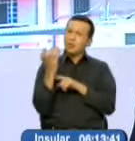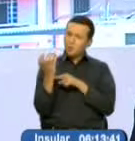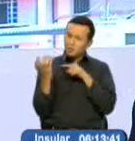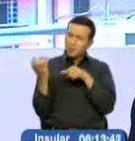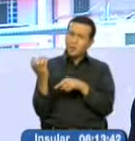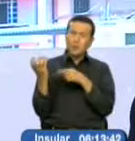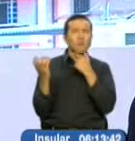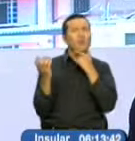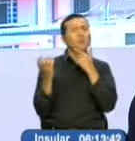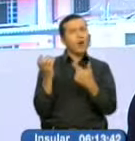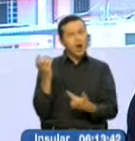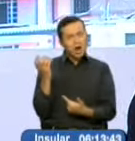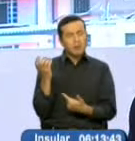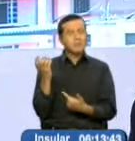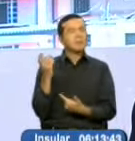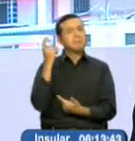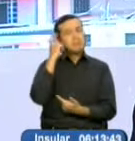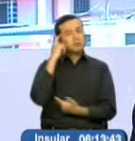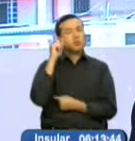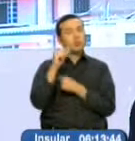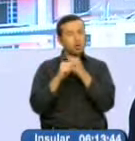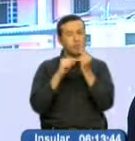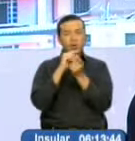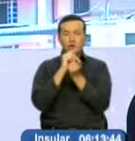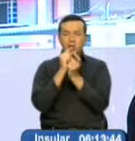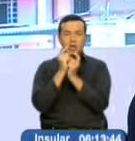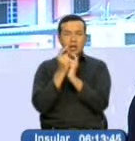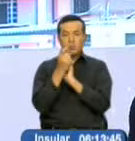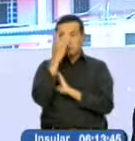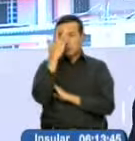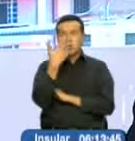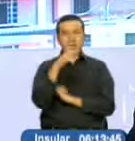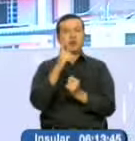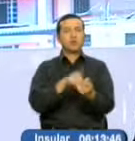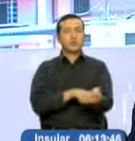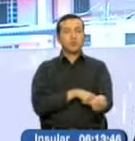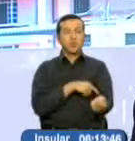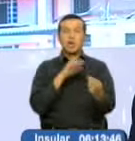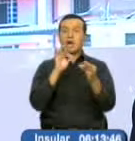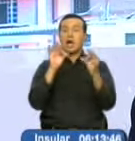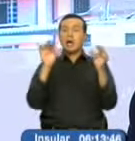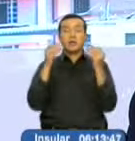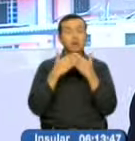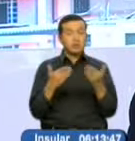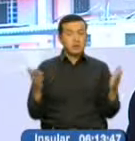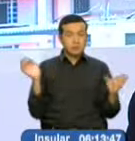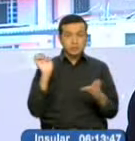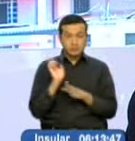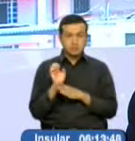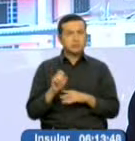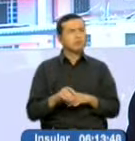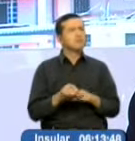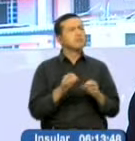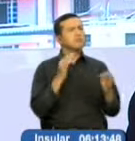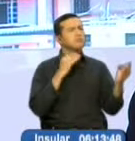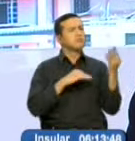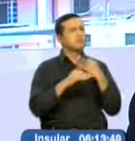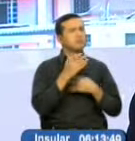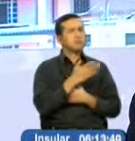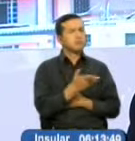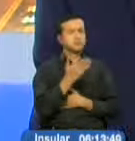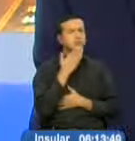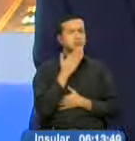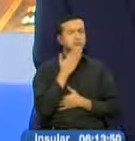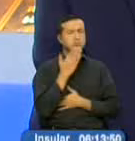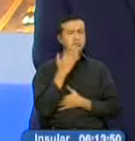nos sorprende un poco y yo creo que cada vez nos va a sorprender menos porque vamos a estar acostumbrados a la calidad de los productos ecuatorianos. Una precisión, pero esa presencia